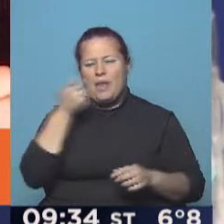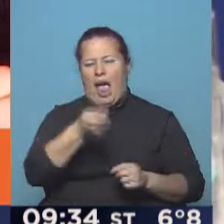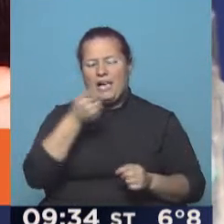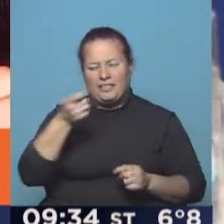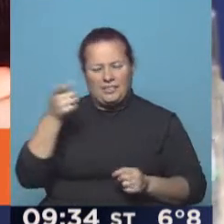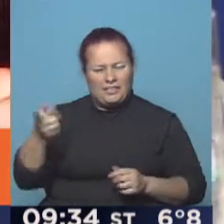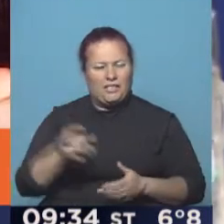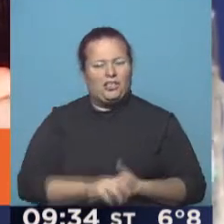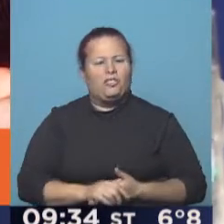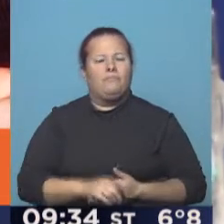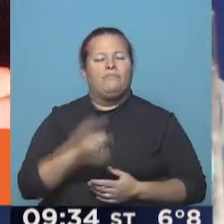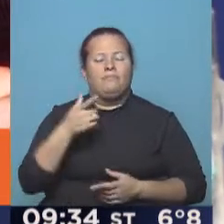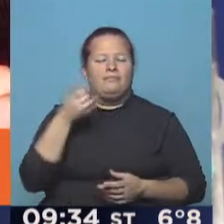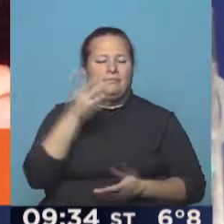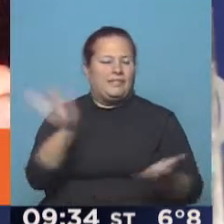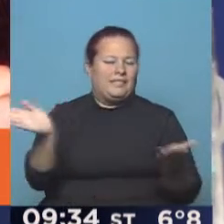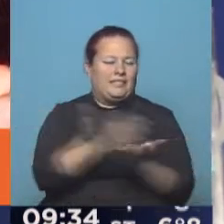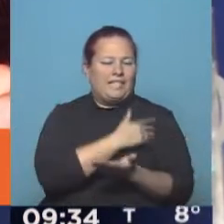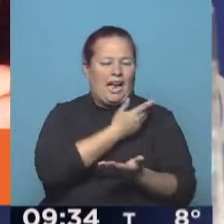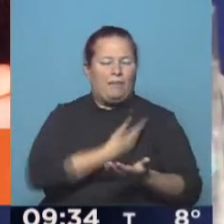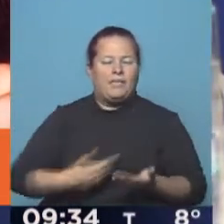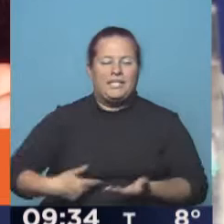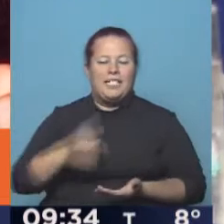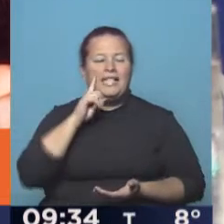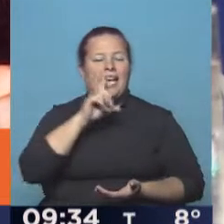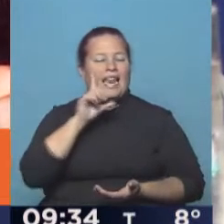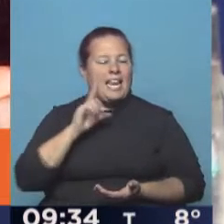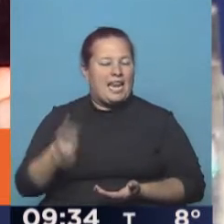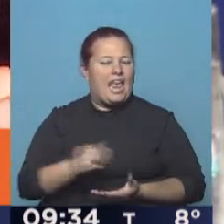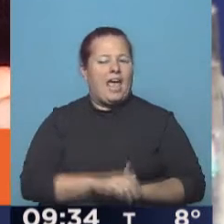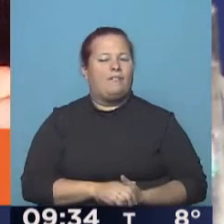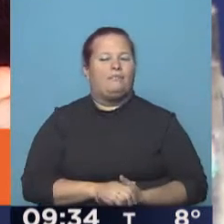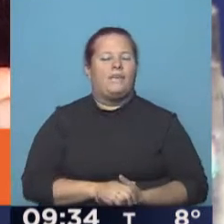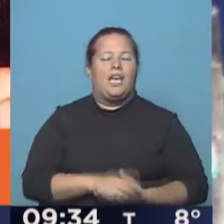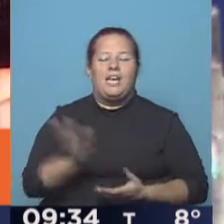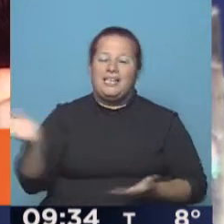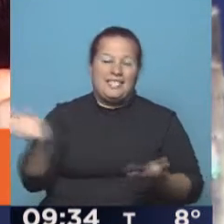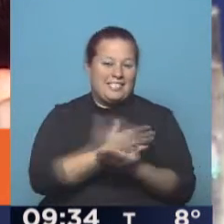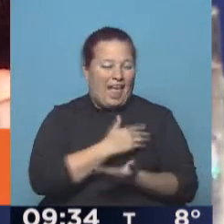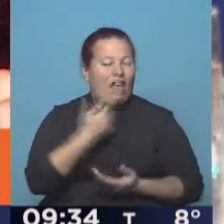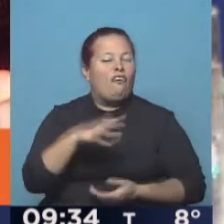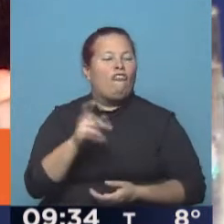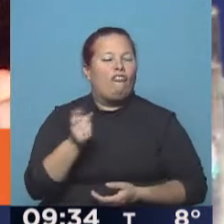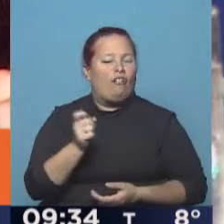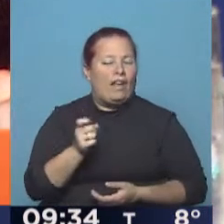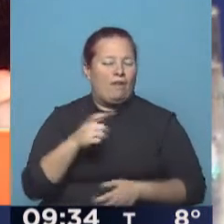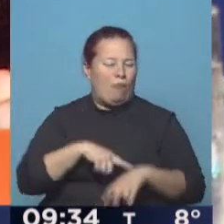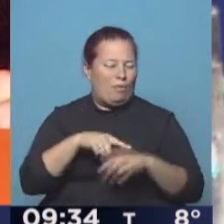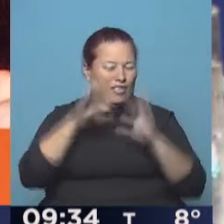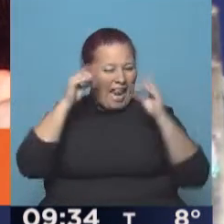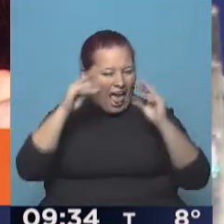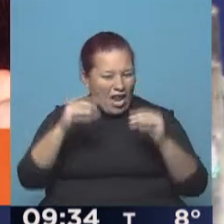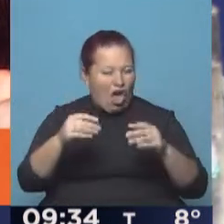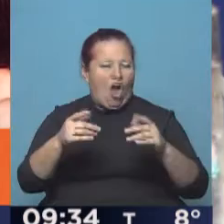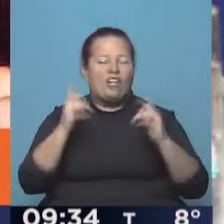subversivo que fue el derrocamiento del presidente Ilia. Un derrocamiento hecho en medio de la noche, como